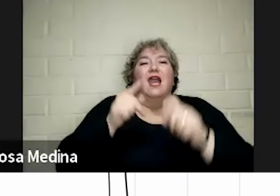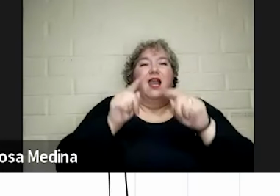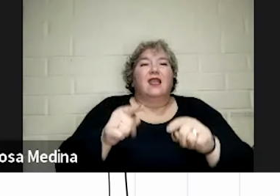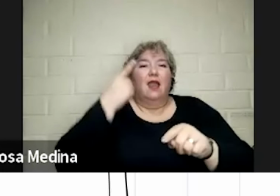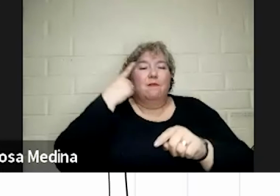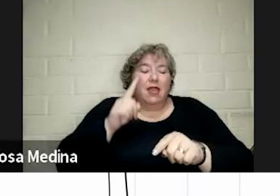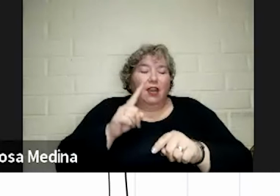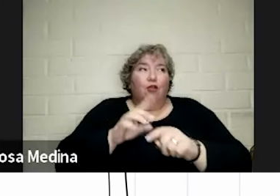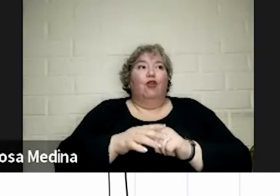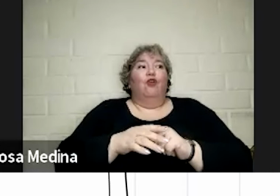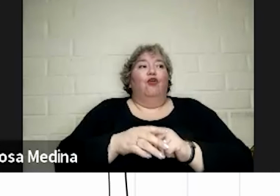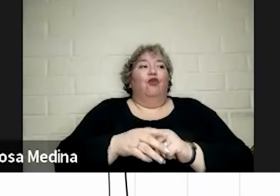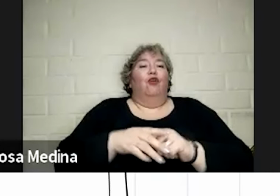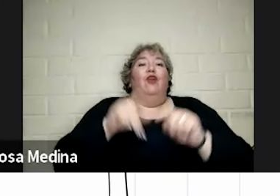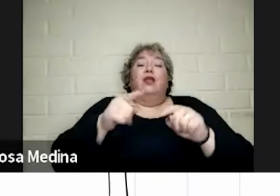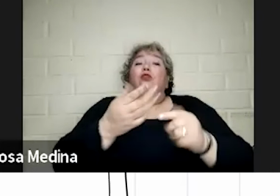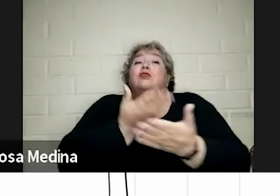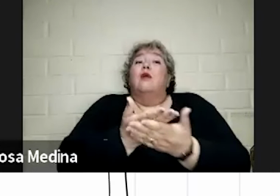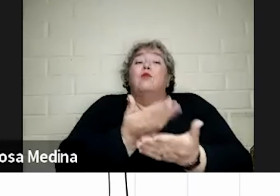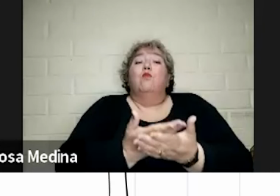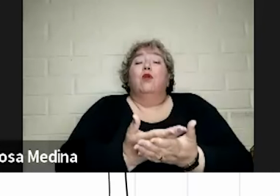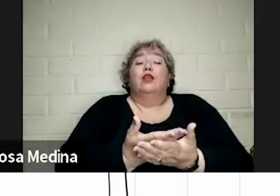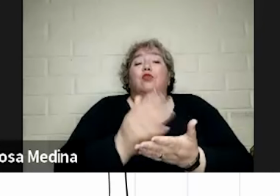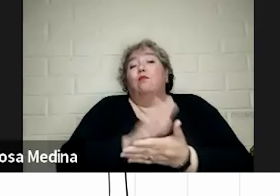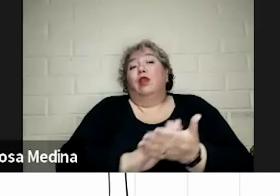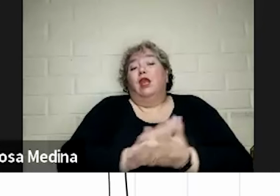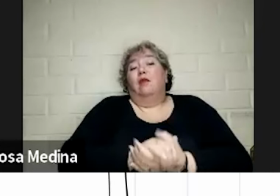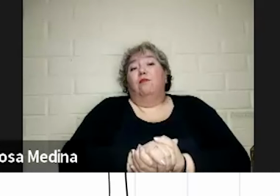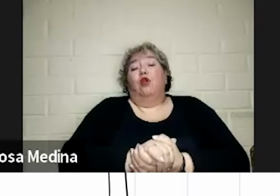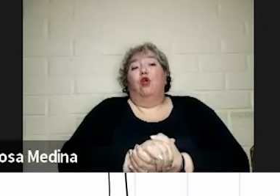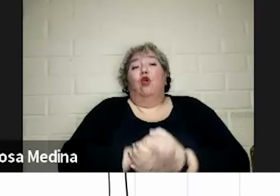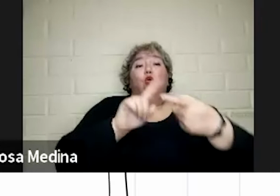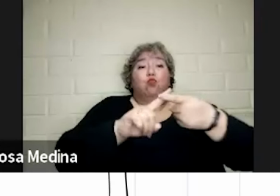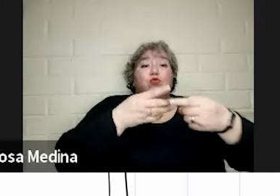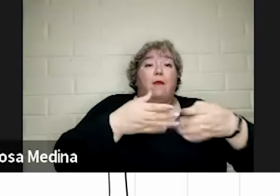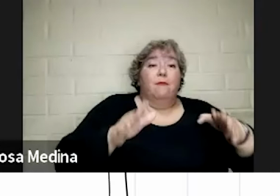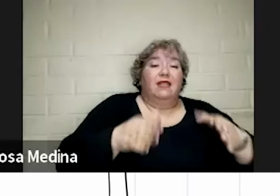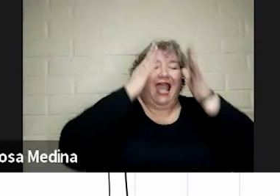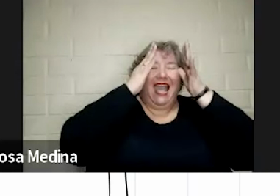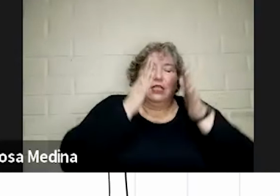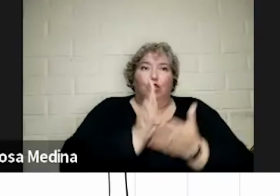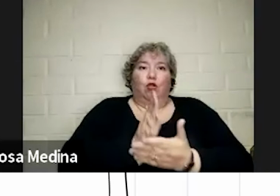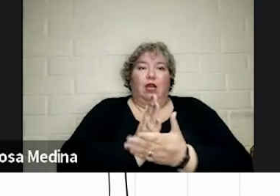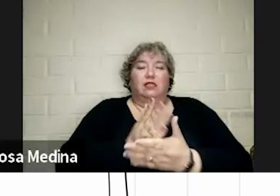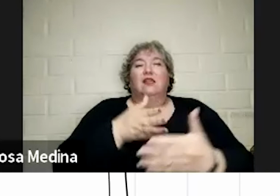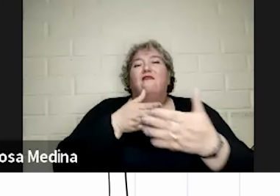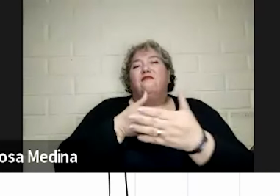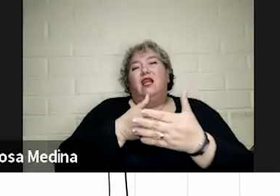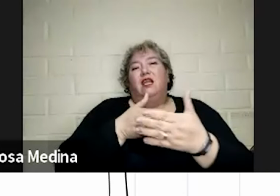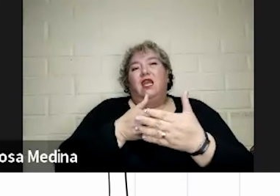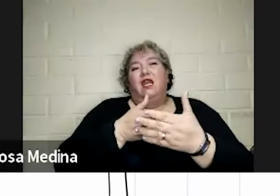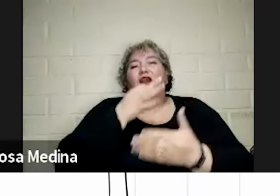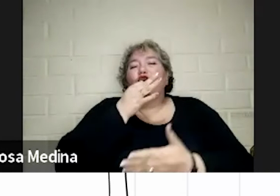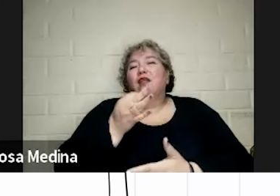que se ha propuesto, y es poner, por ejemplo, una meta, poner atención en clases. Barreras, esto es lo que dirían los niños, lo saqué como